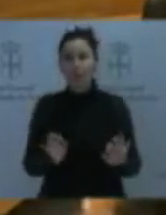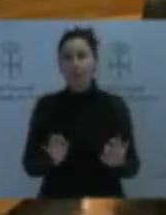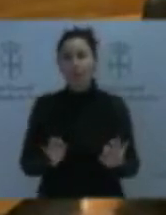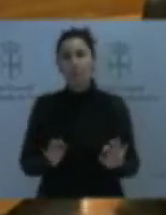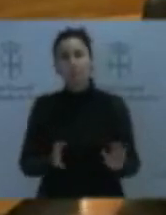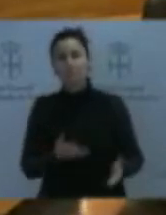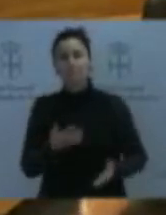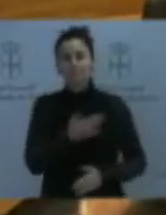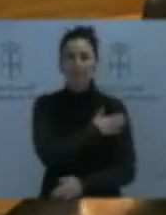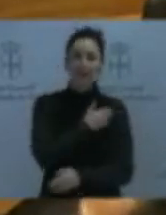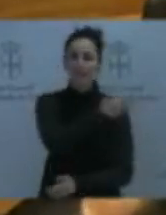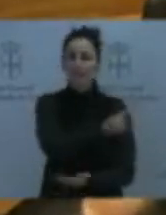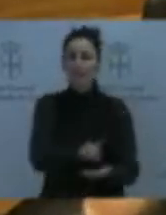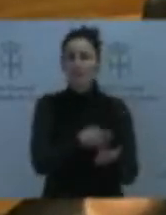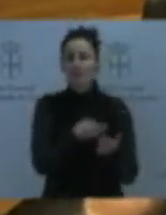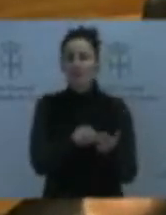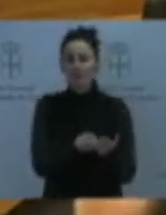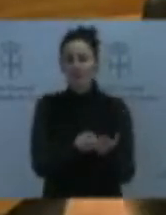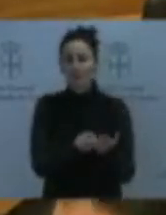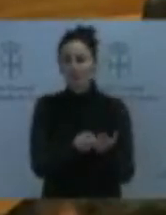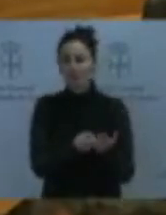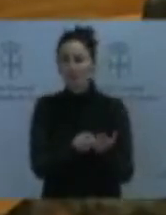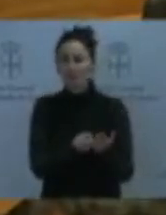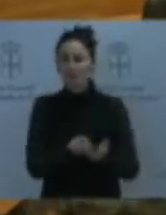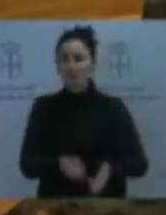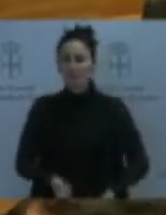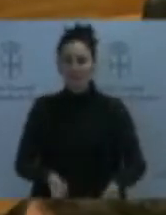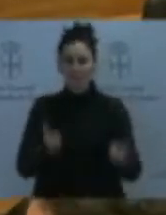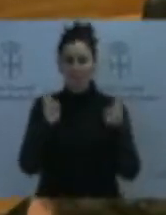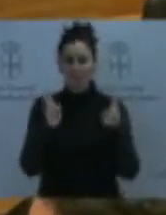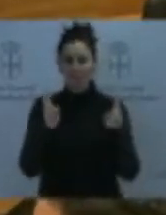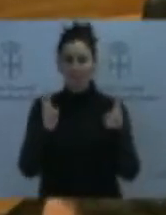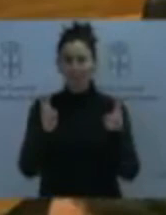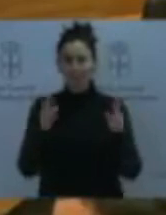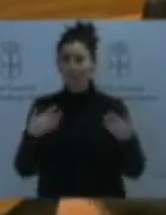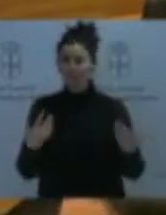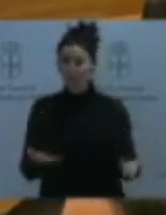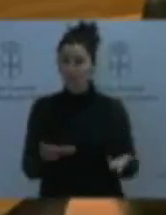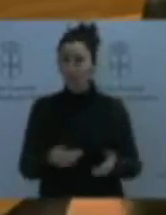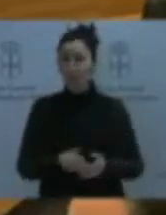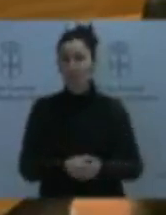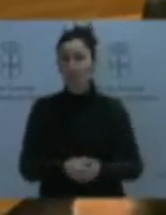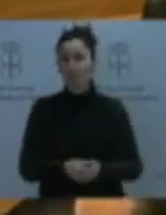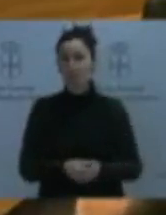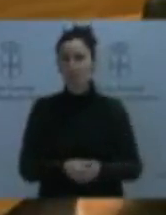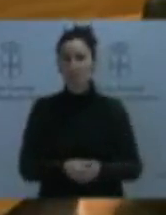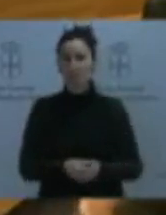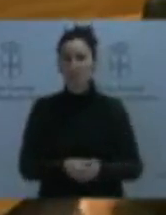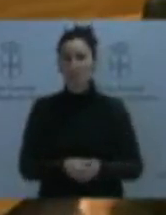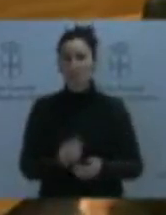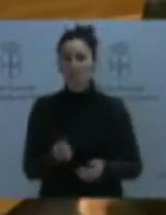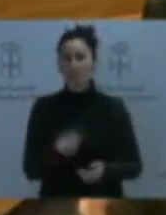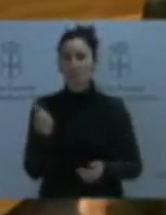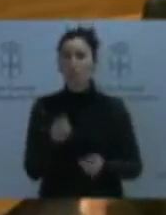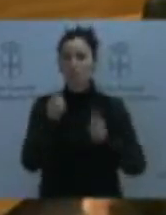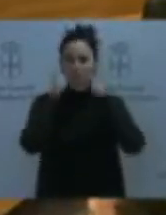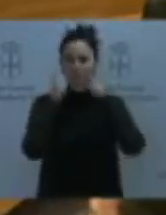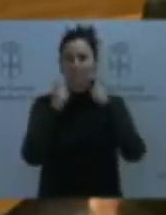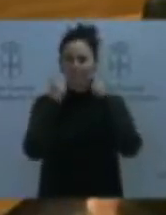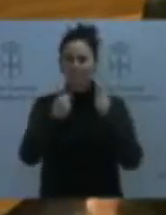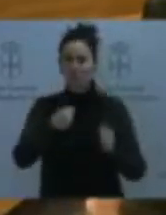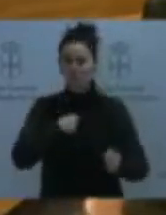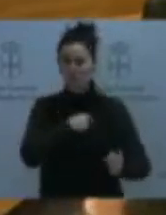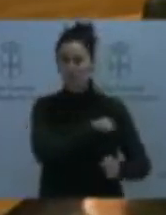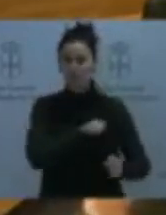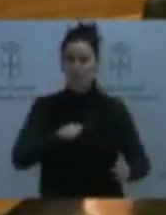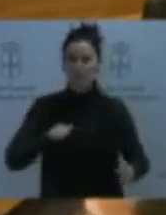tiene la empresa y que, por tanto, la estaba ahogando. Y lo que hemos intentado y lo que yo he intentado fundamentalmente, y ya no digo el consejero de